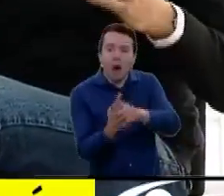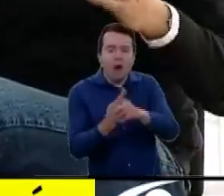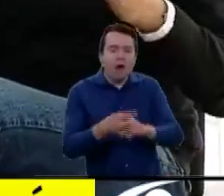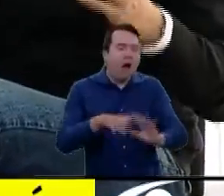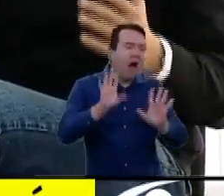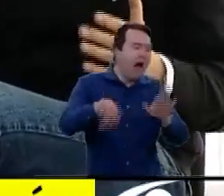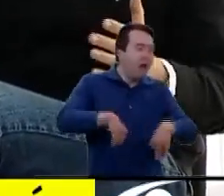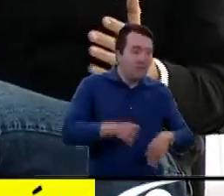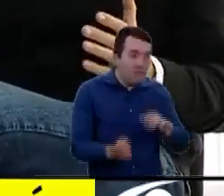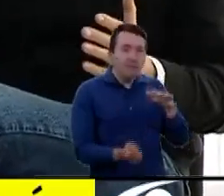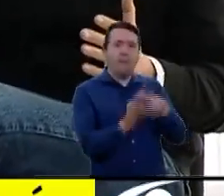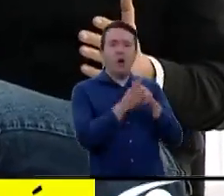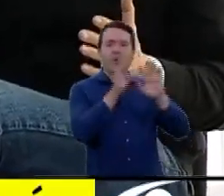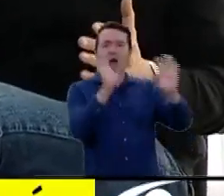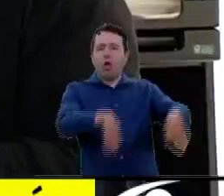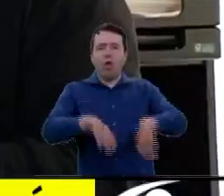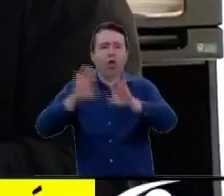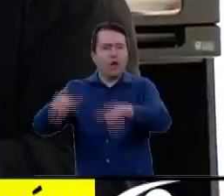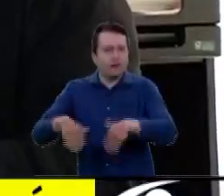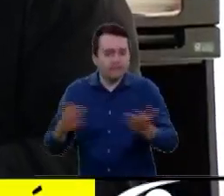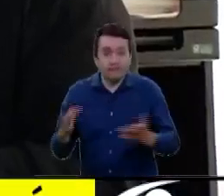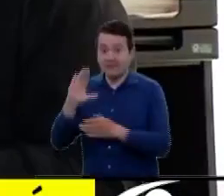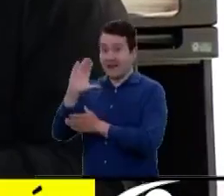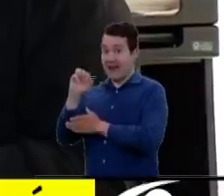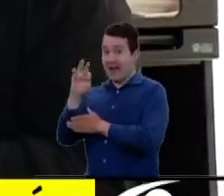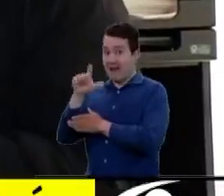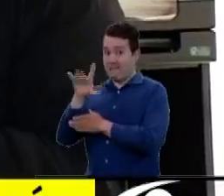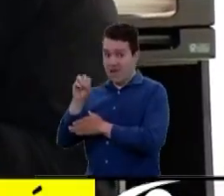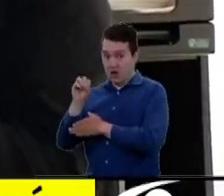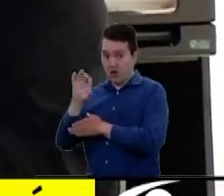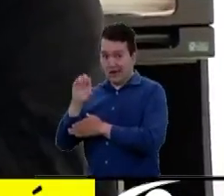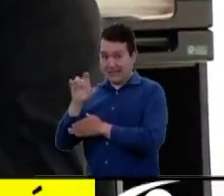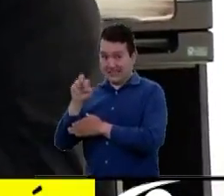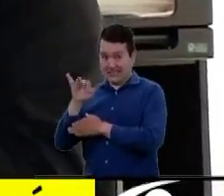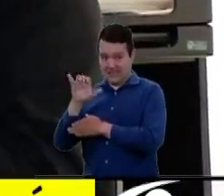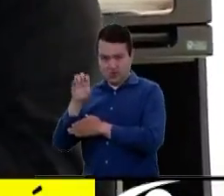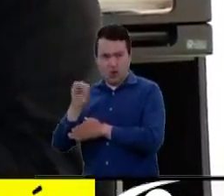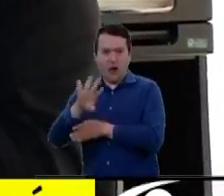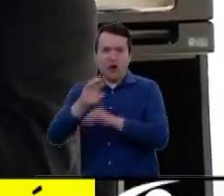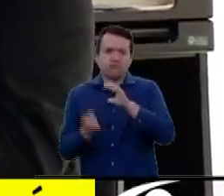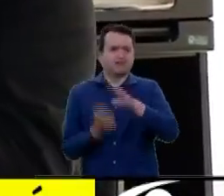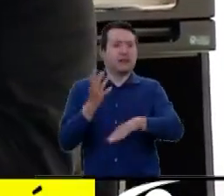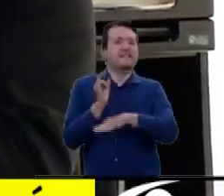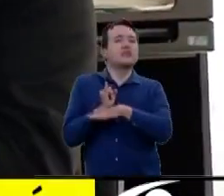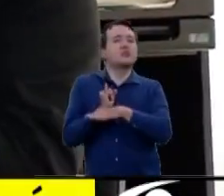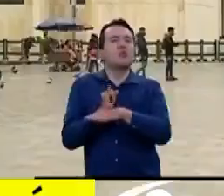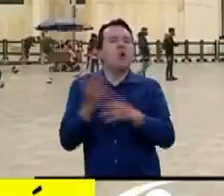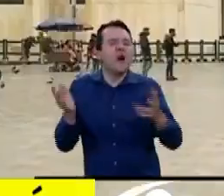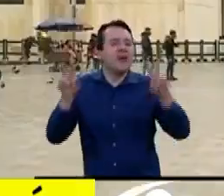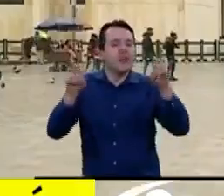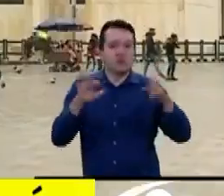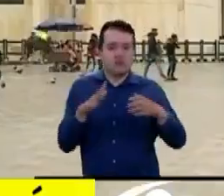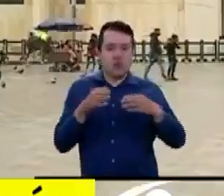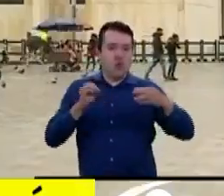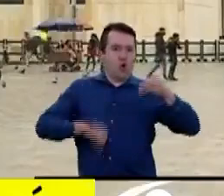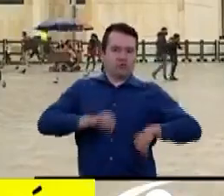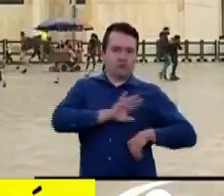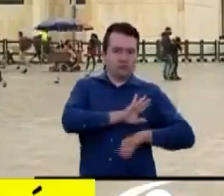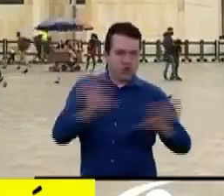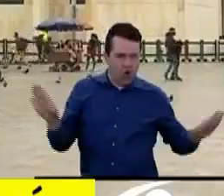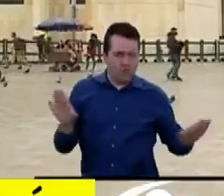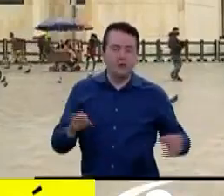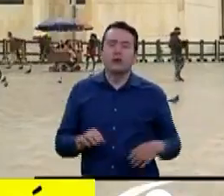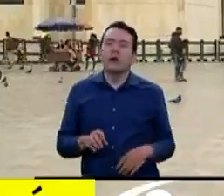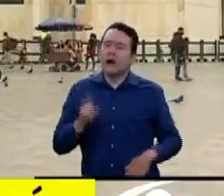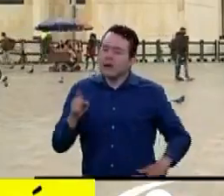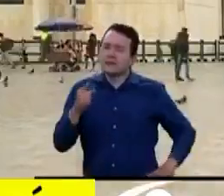Enciso, exar anticorrupción y creador del Instituto Anticorrupción, y tiene esta explicación frente al por qué el sistema